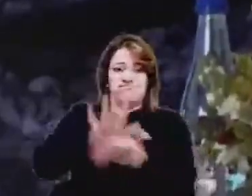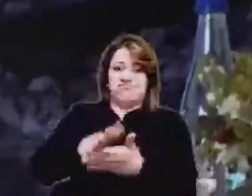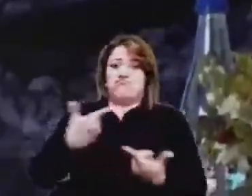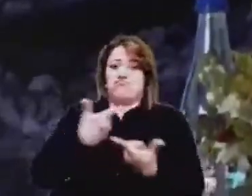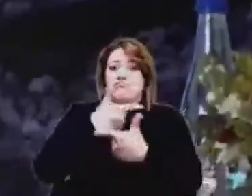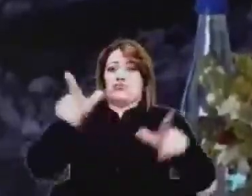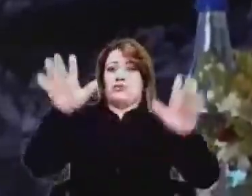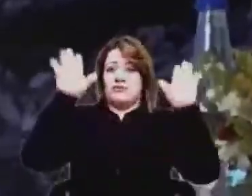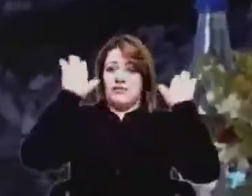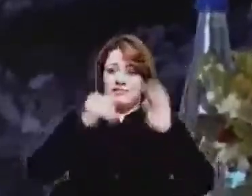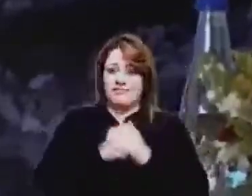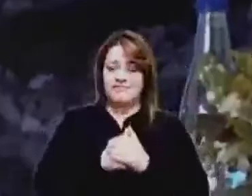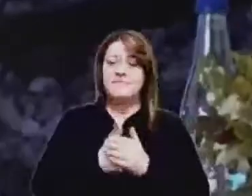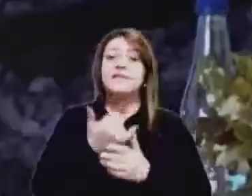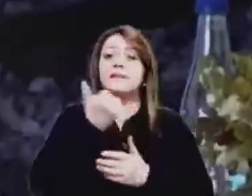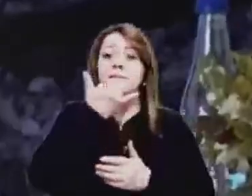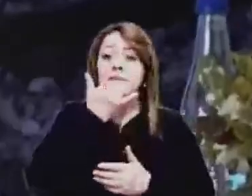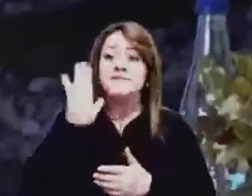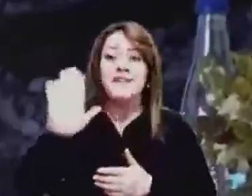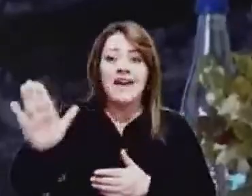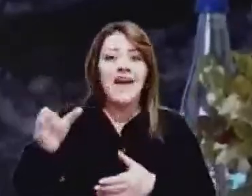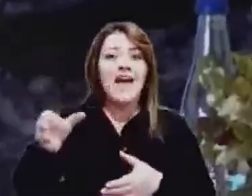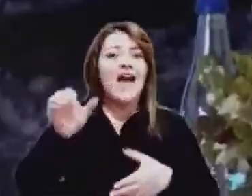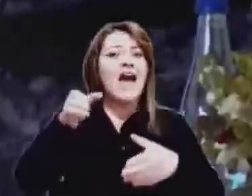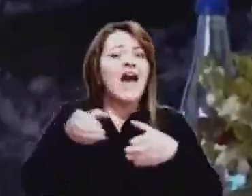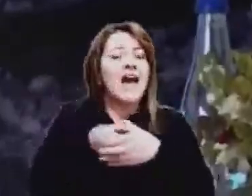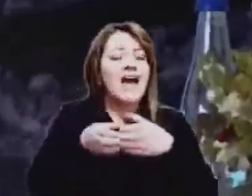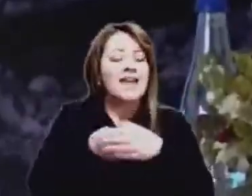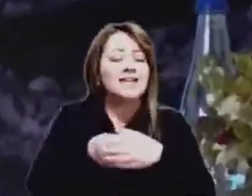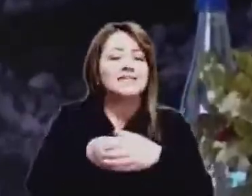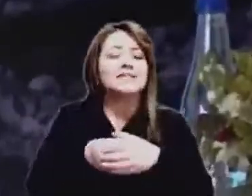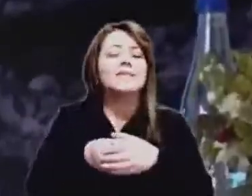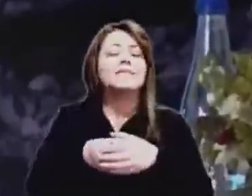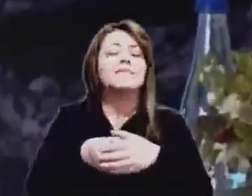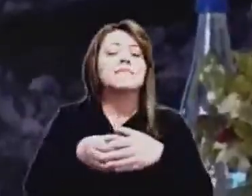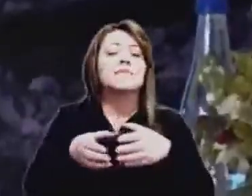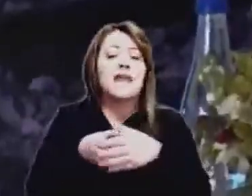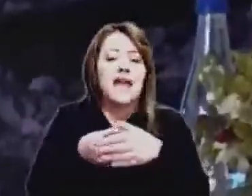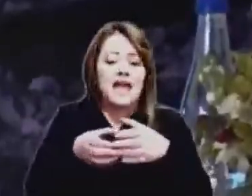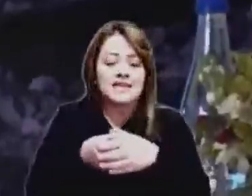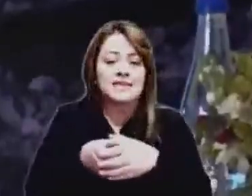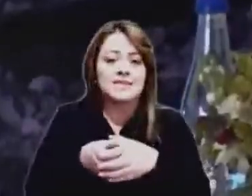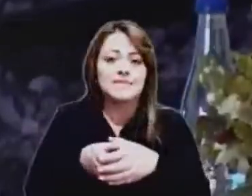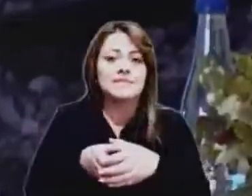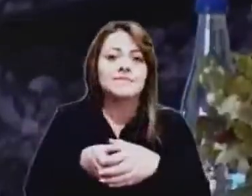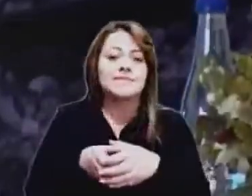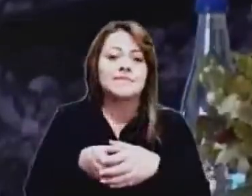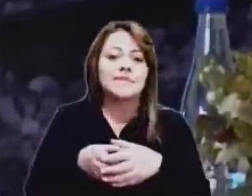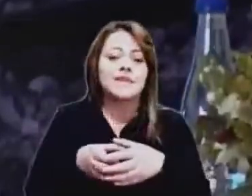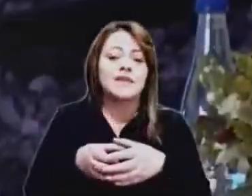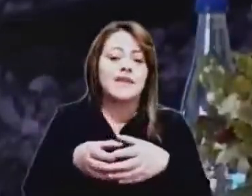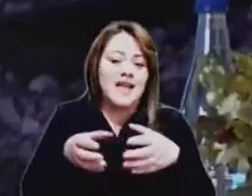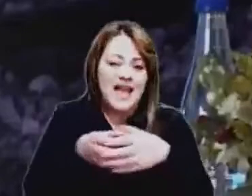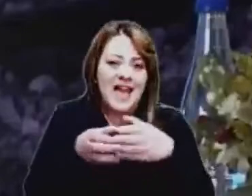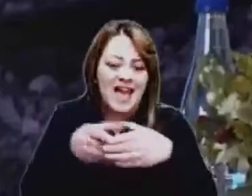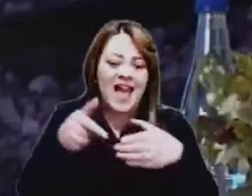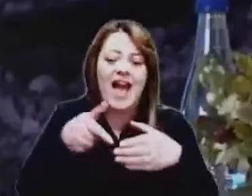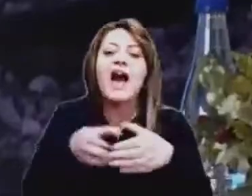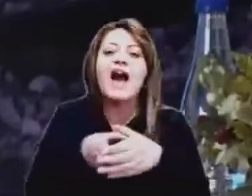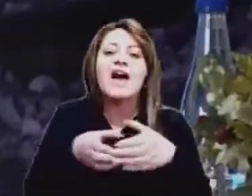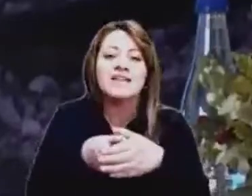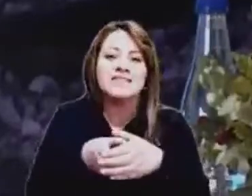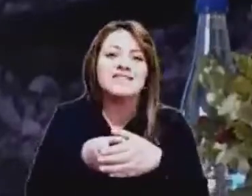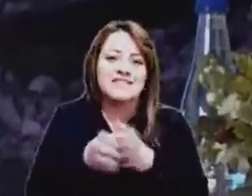haciendo la agencia y resuelve no le estoy quitando la pan al delator césar que era más una pregunta para él que para mí es que previamente las partes